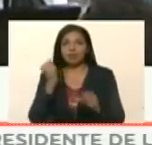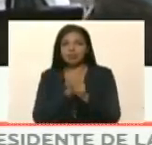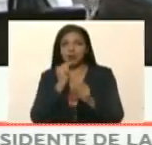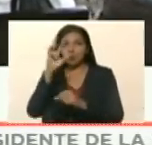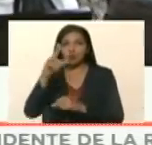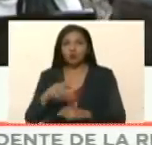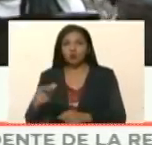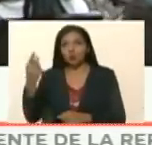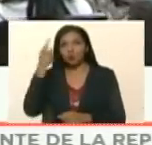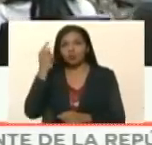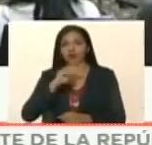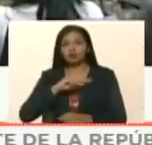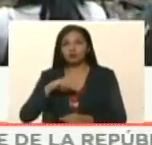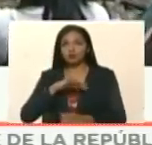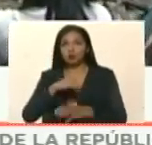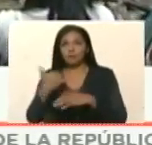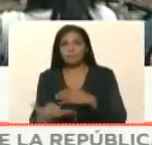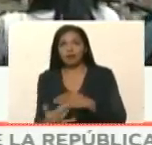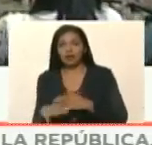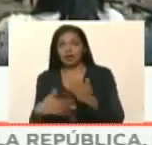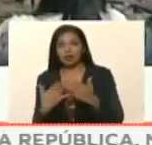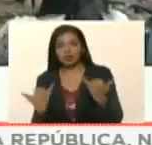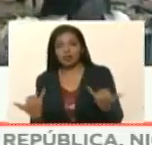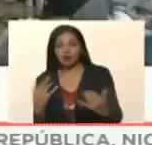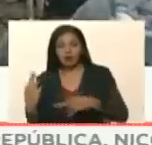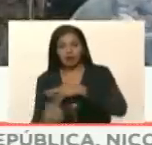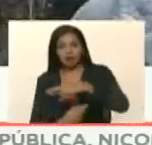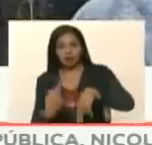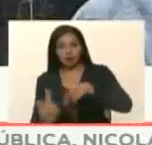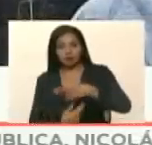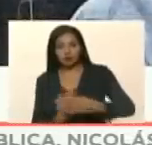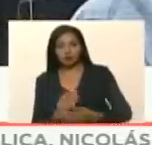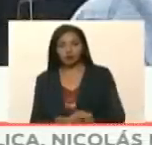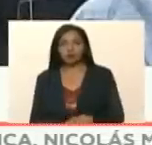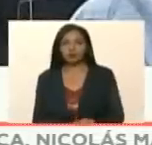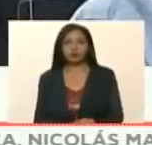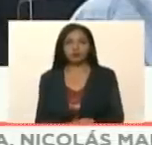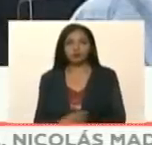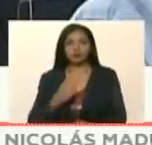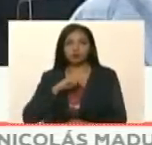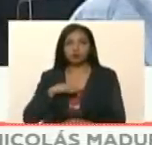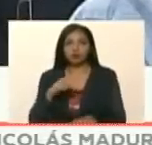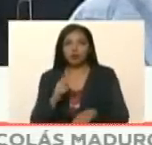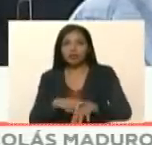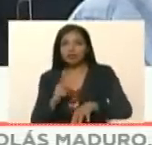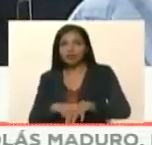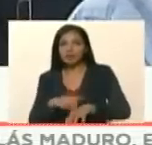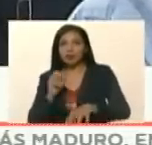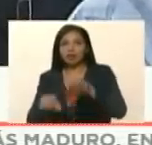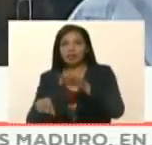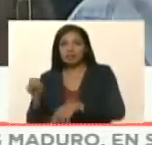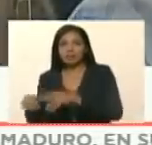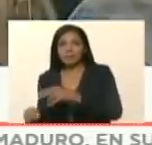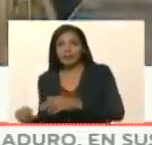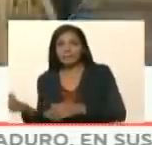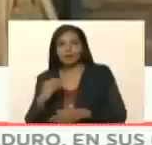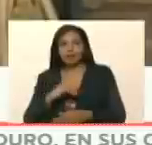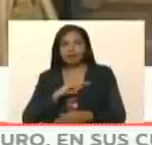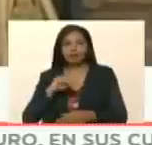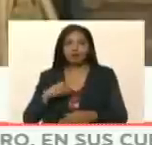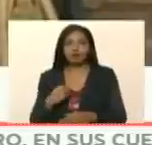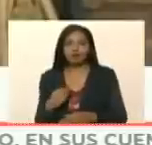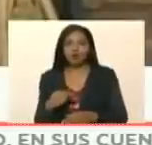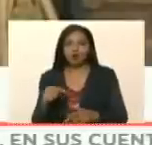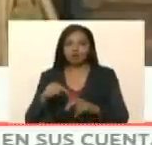de los planes de la revolución. Estamos en el tiempo del plan de la siembra, siembra